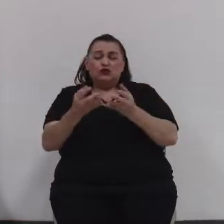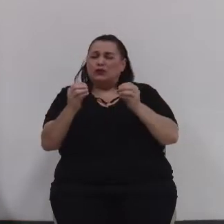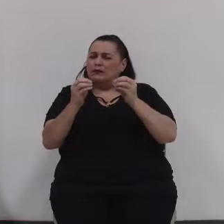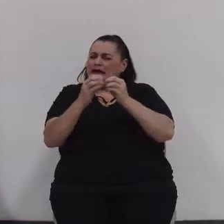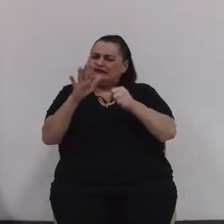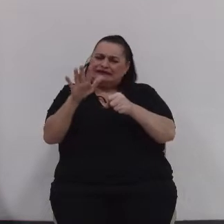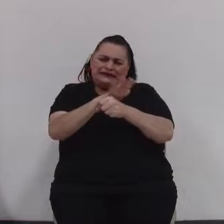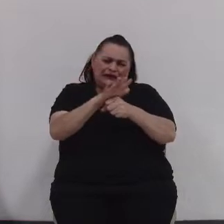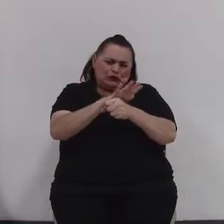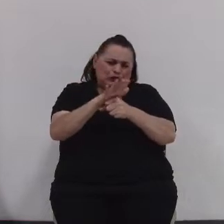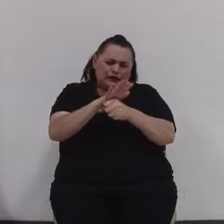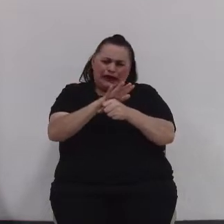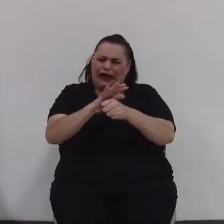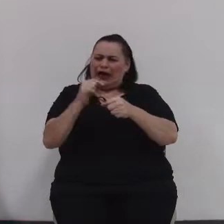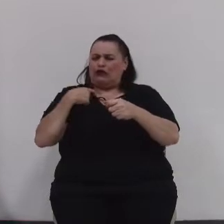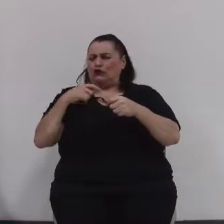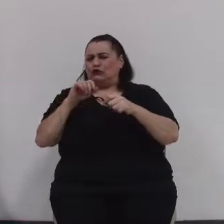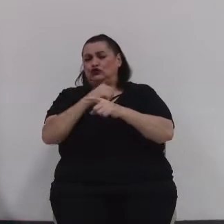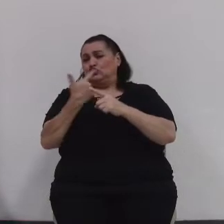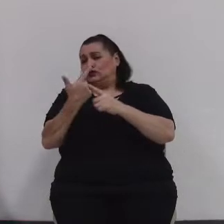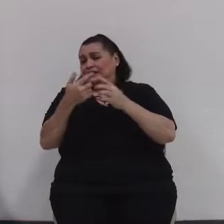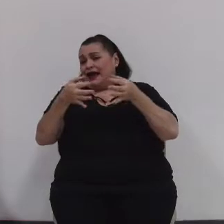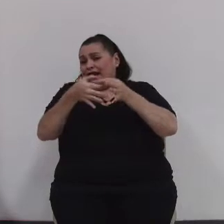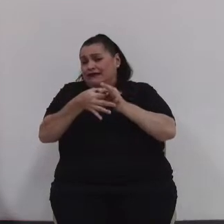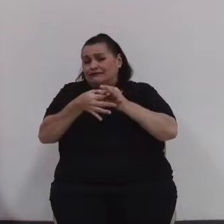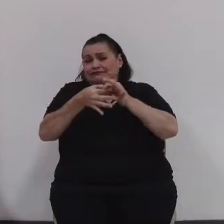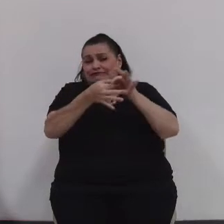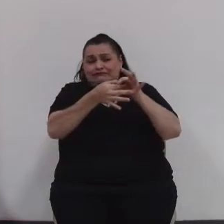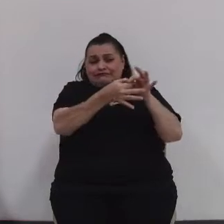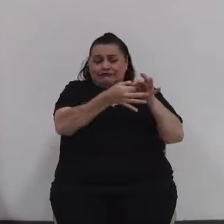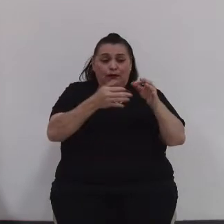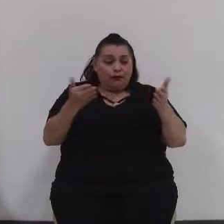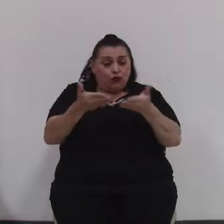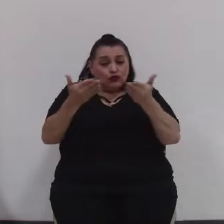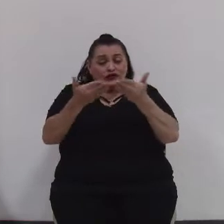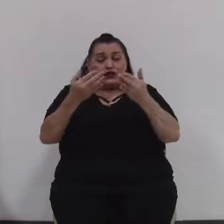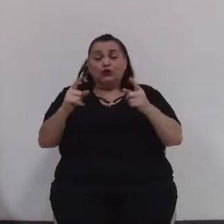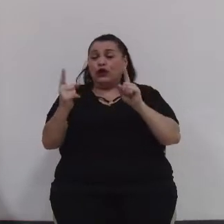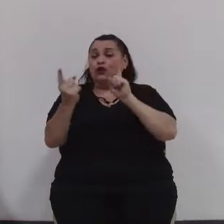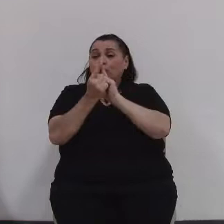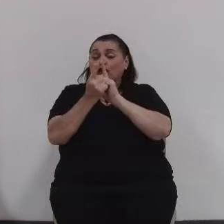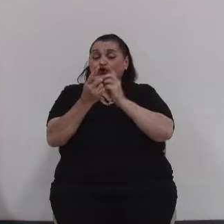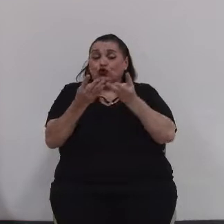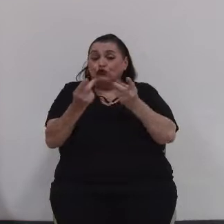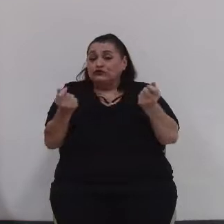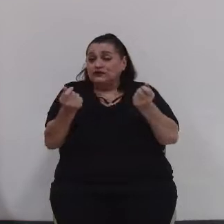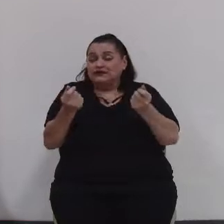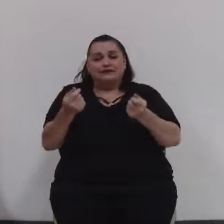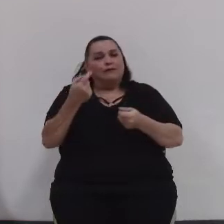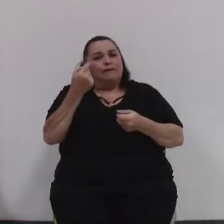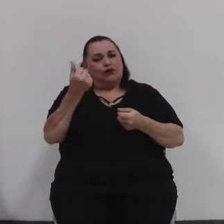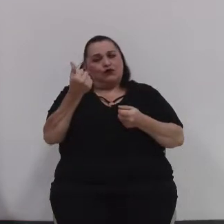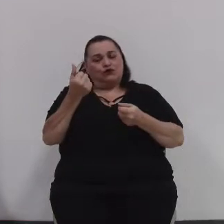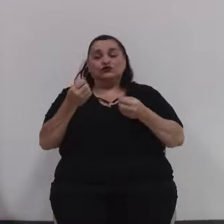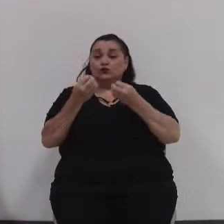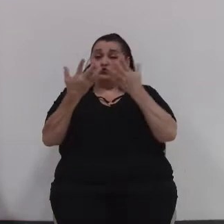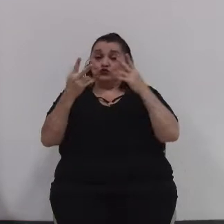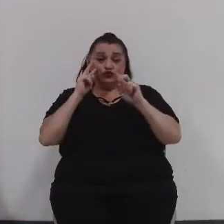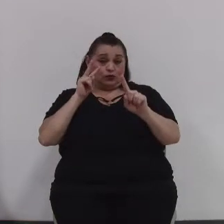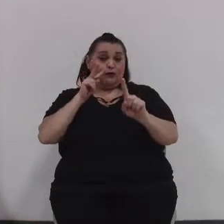un tejido social deshilachado, donde los motivos y las voluntades de encuentro y coincidencia parecen ser escasos. Mucho de este